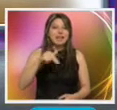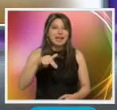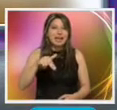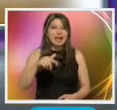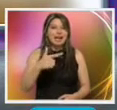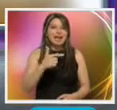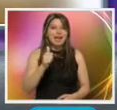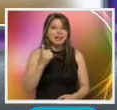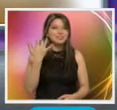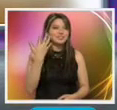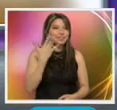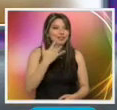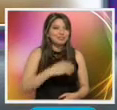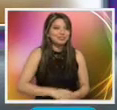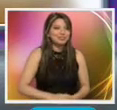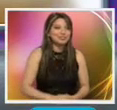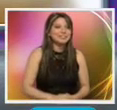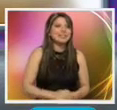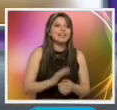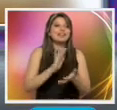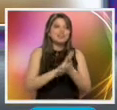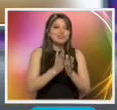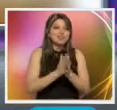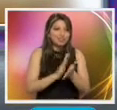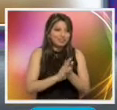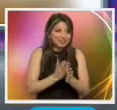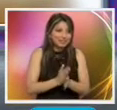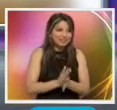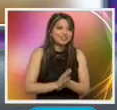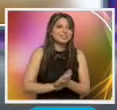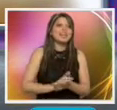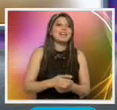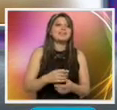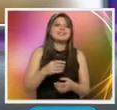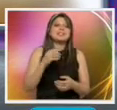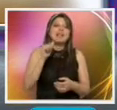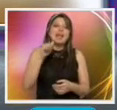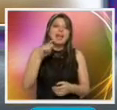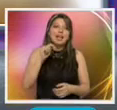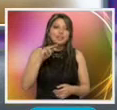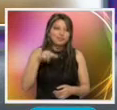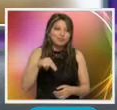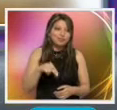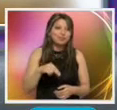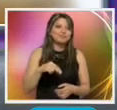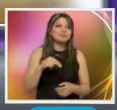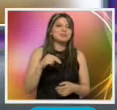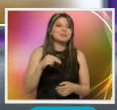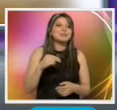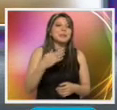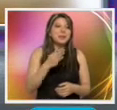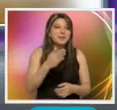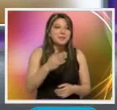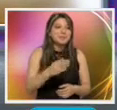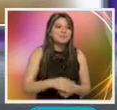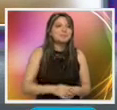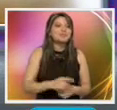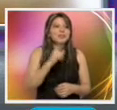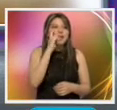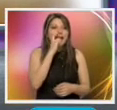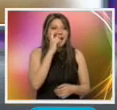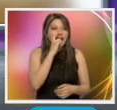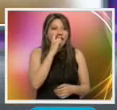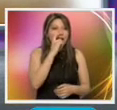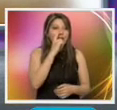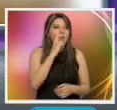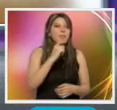2 latas de atún en agua, una cucharada de aceite de oliva, un diente de ajo, media cebolla morada, 2 pimiento morrón, una naranja,